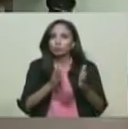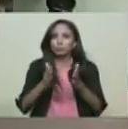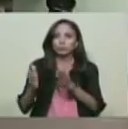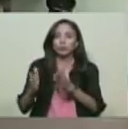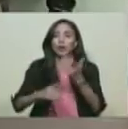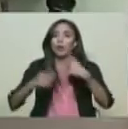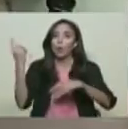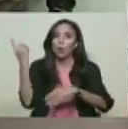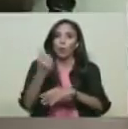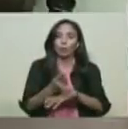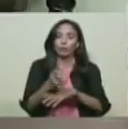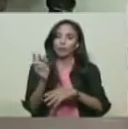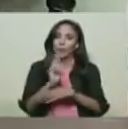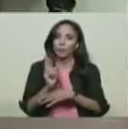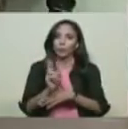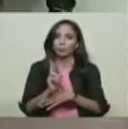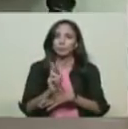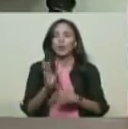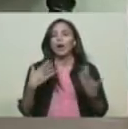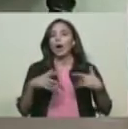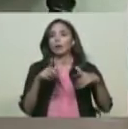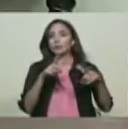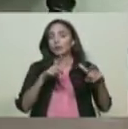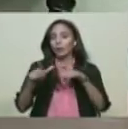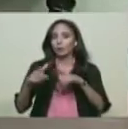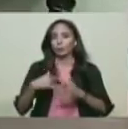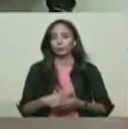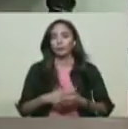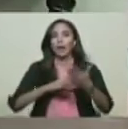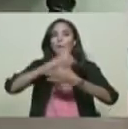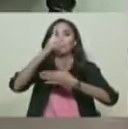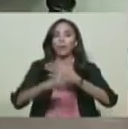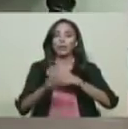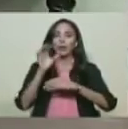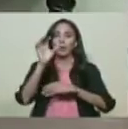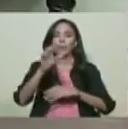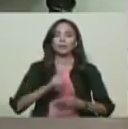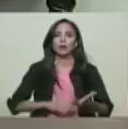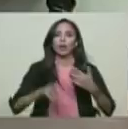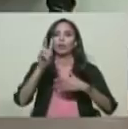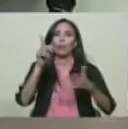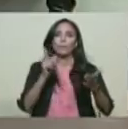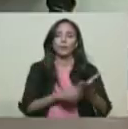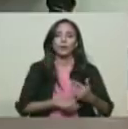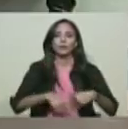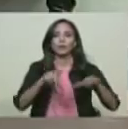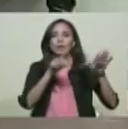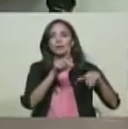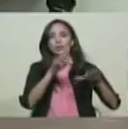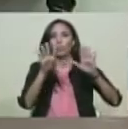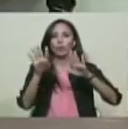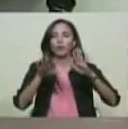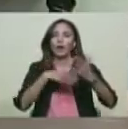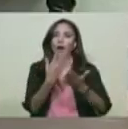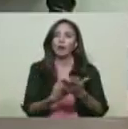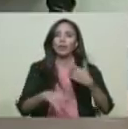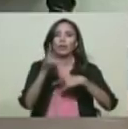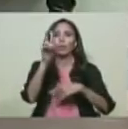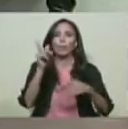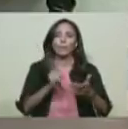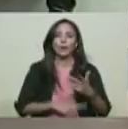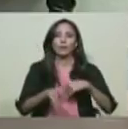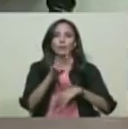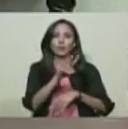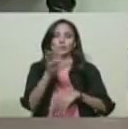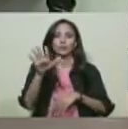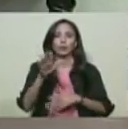la orden, y nosotros a obedecer. Plan de la Patria 2019-2025. Hago un llamado